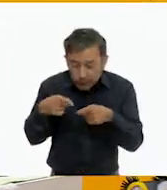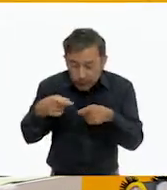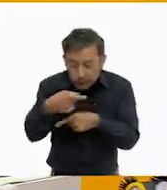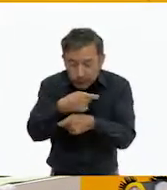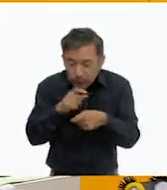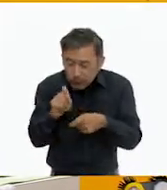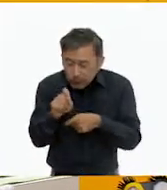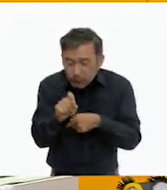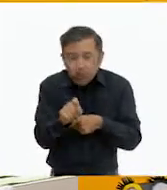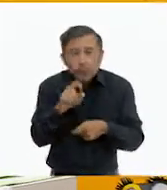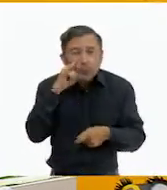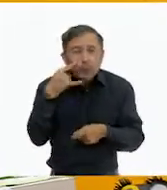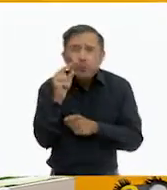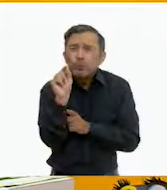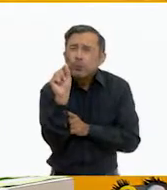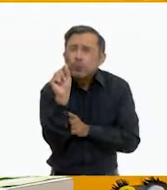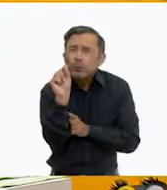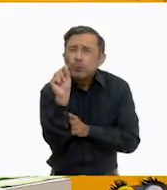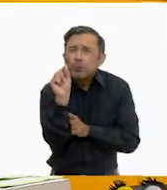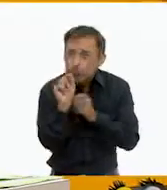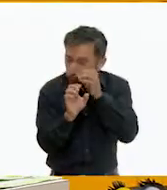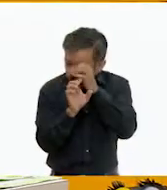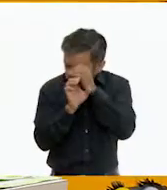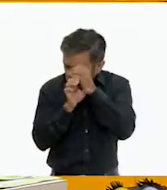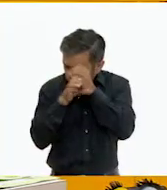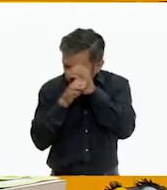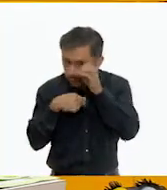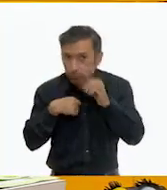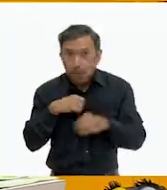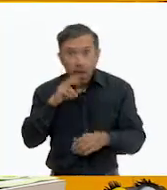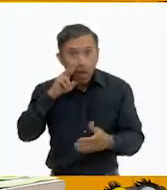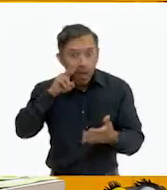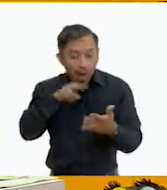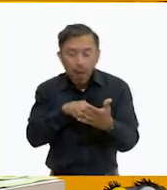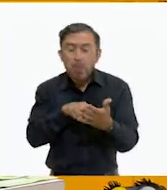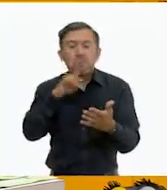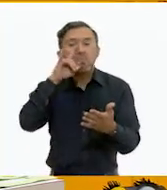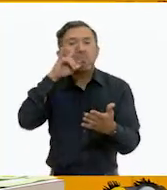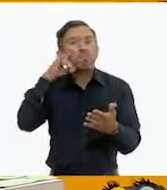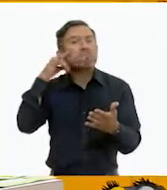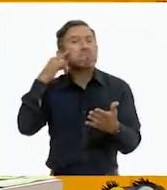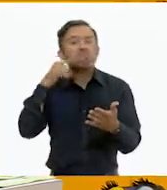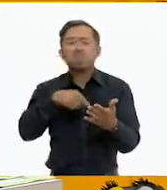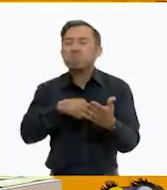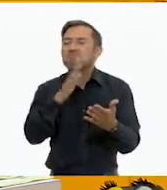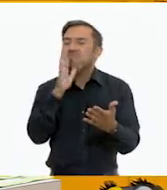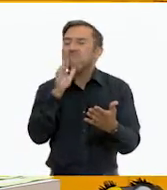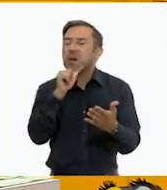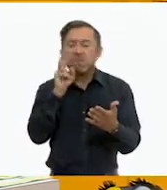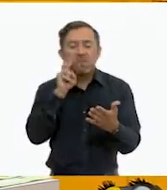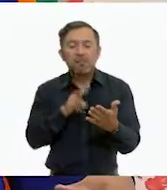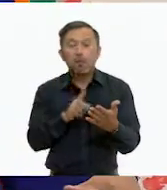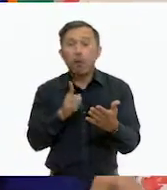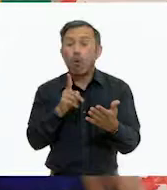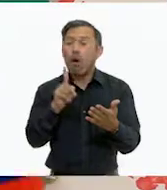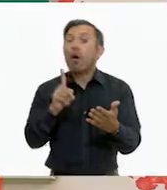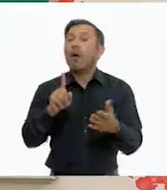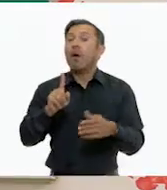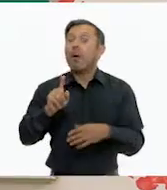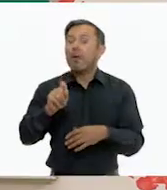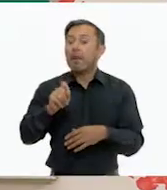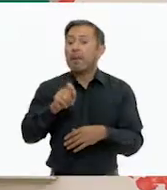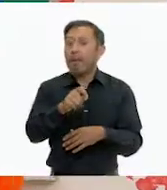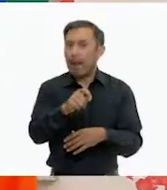no podemos en muchas ocasiones ver a simple vista. Los parásitos sí se observan,